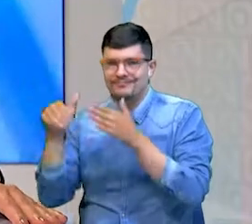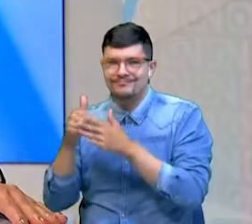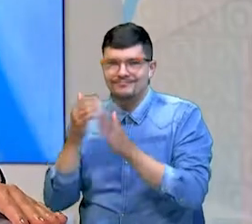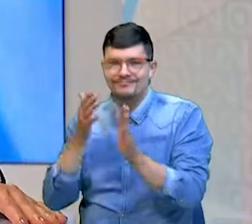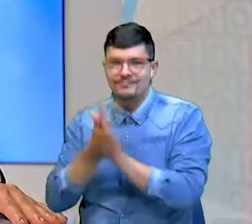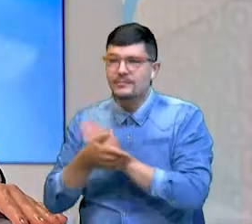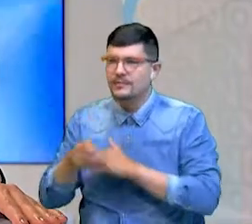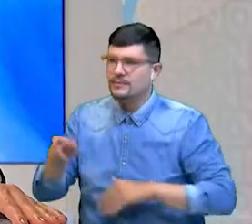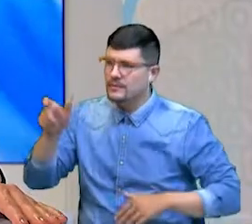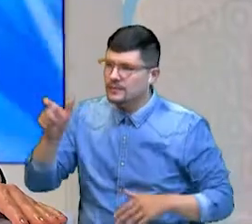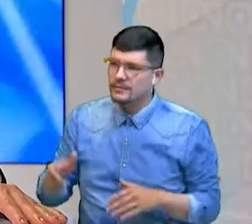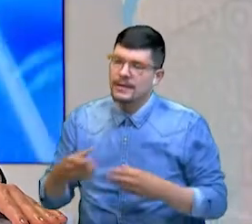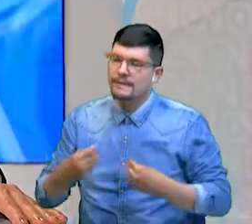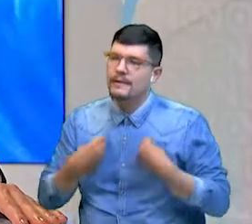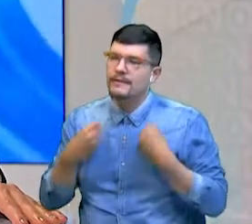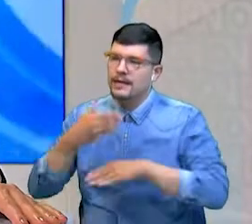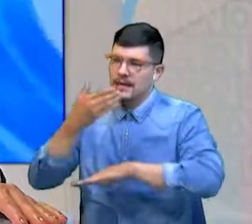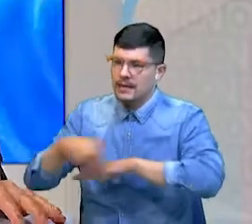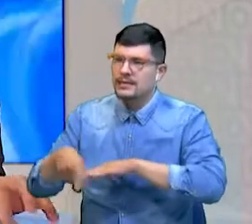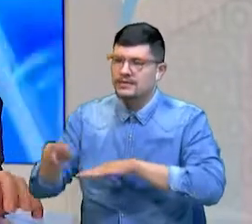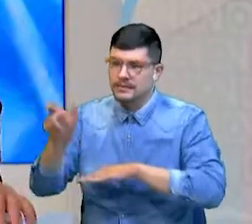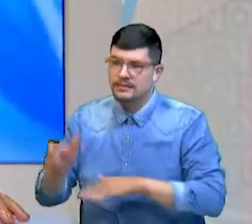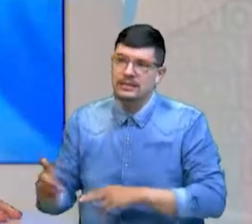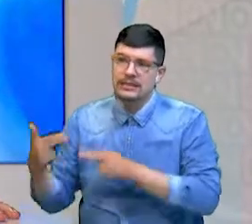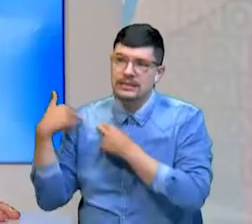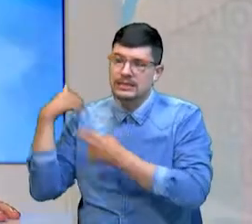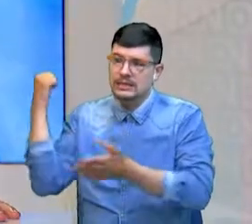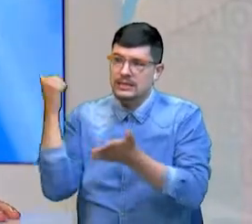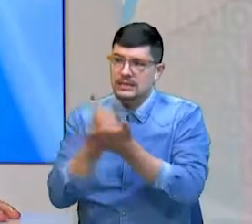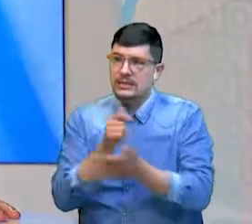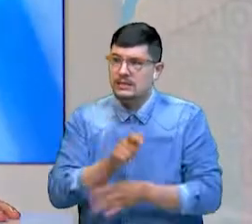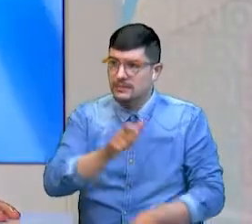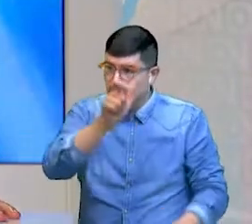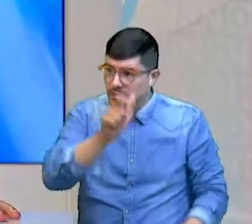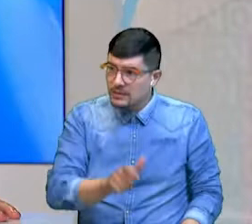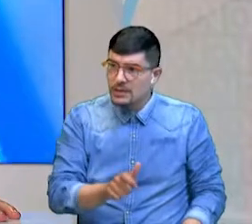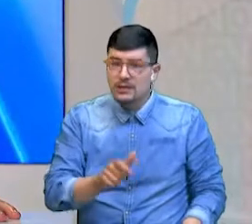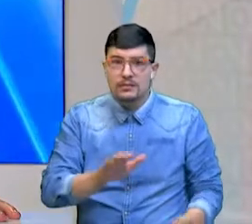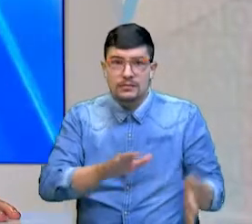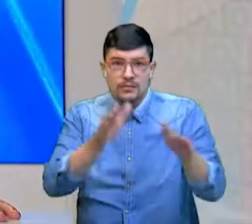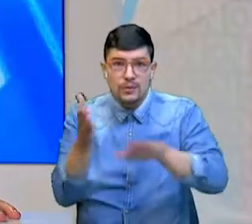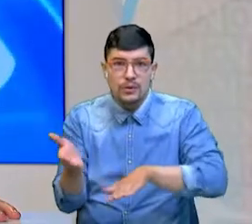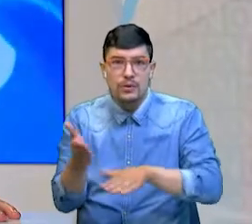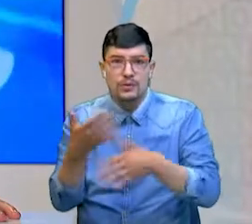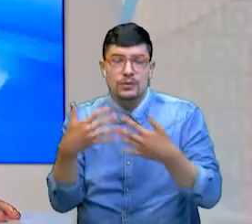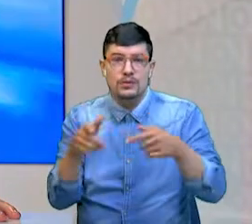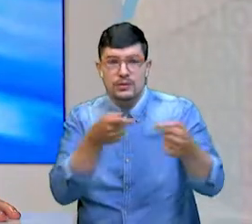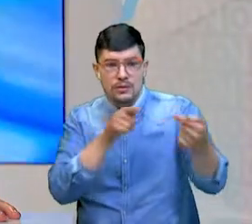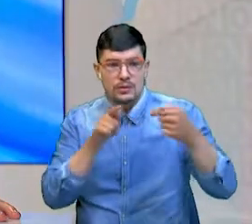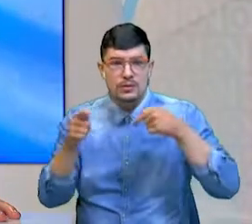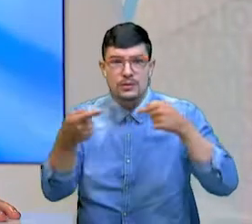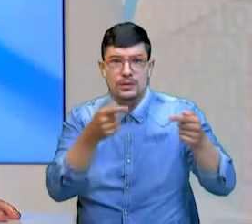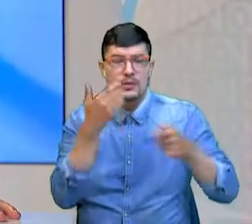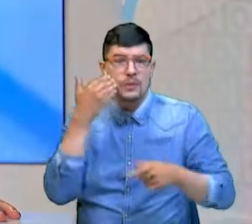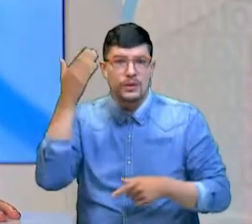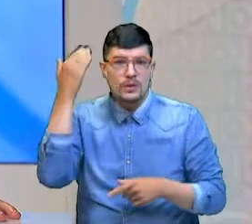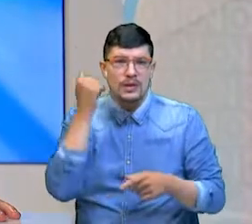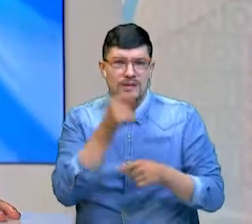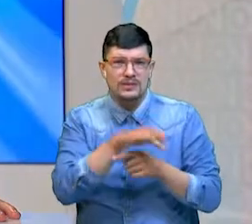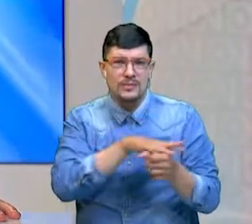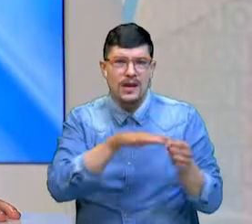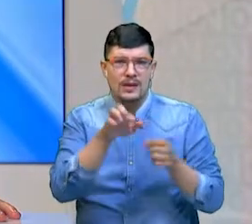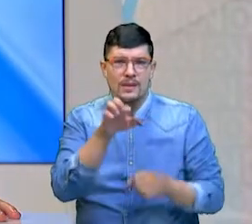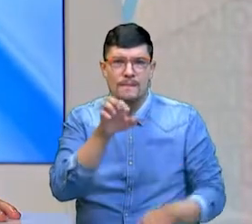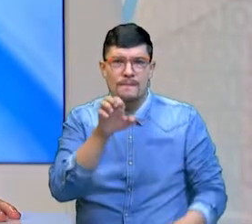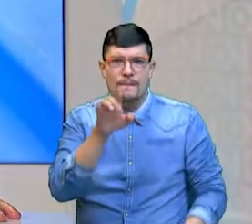otro lado, un habitante de la calle sería el presunto responsable del homicidio de una persona que murió en el desarrollo de una riña ocurrida en el sector de Las Pulgas,